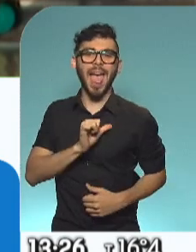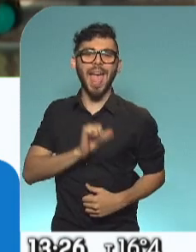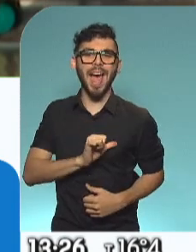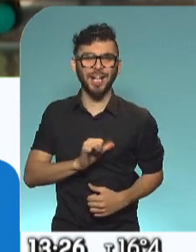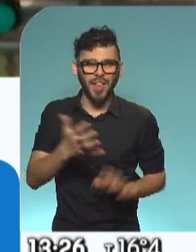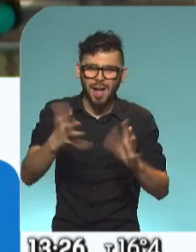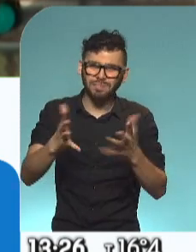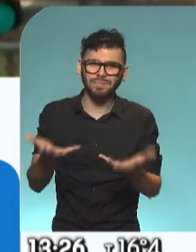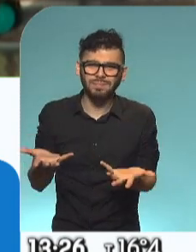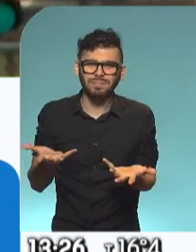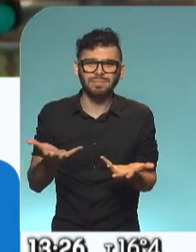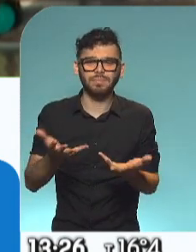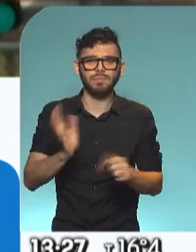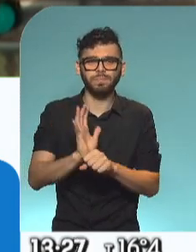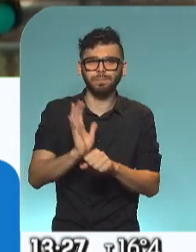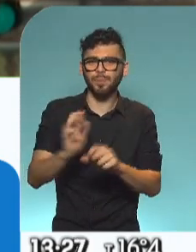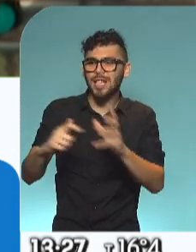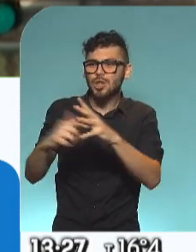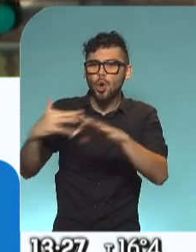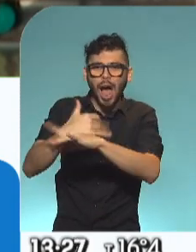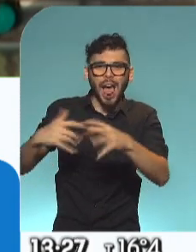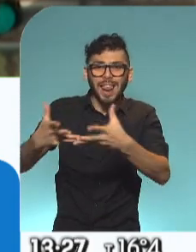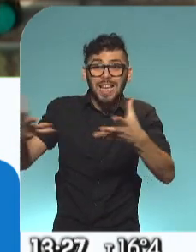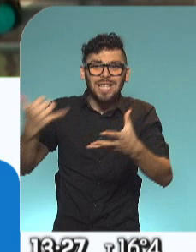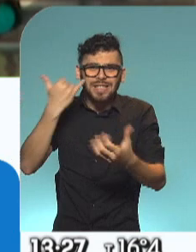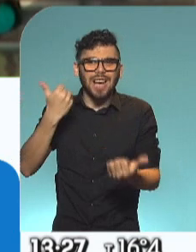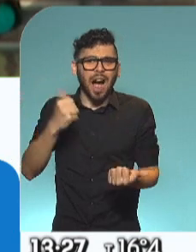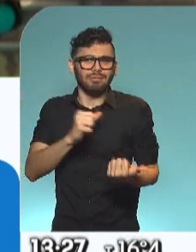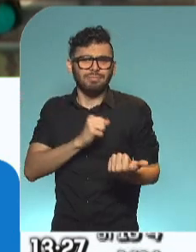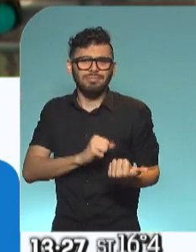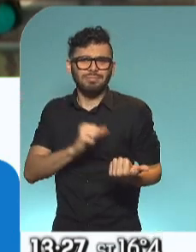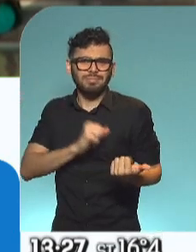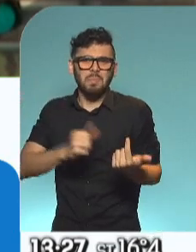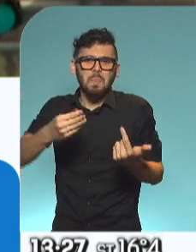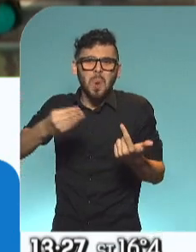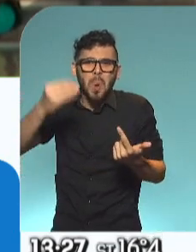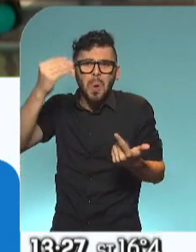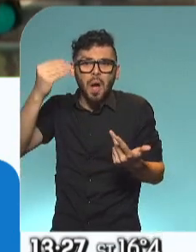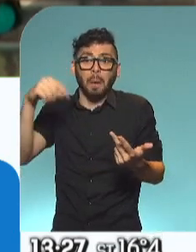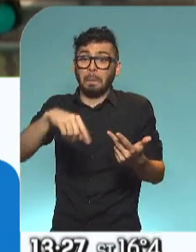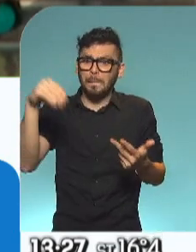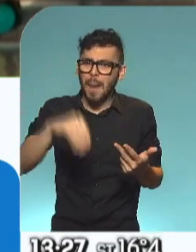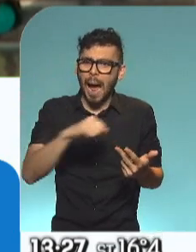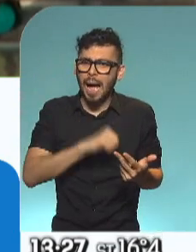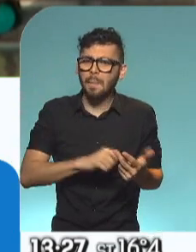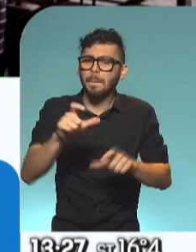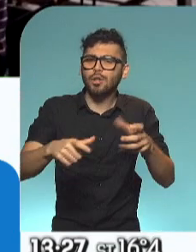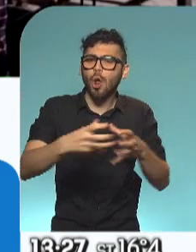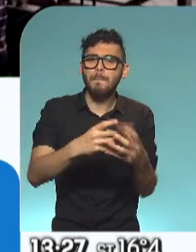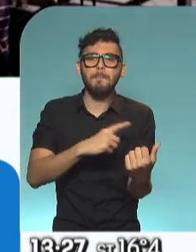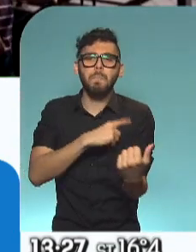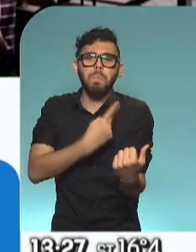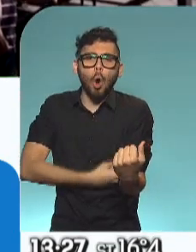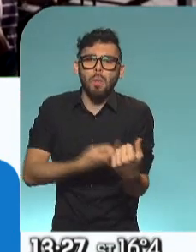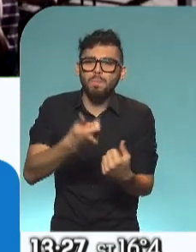haya demasiado de eso en nuestras grandes ciudades, donde los que no tienen mucho poder, los que no tienen